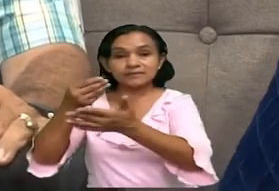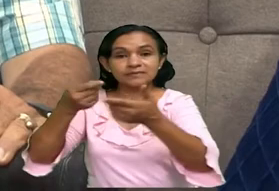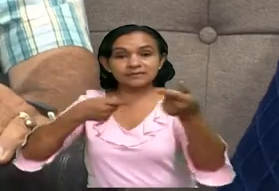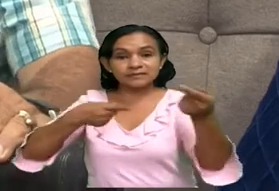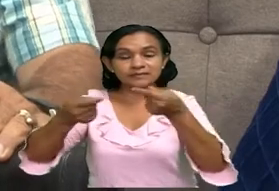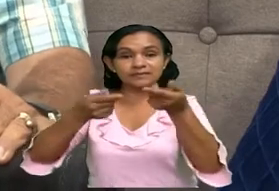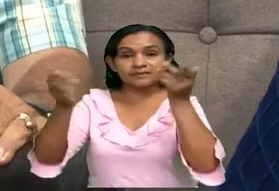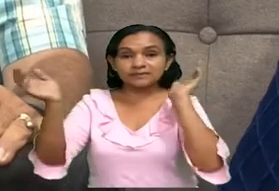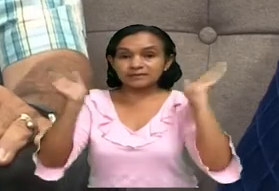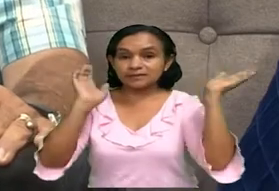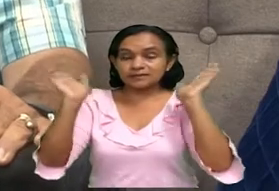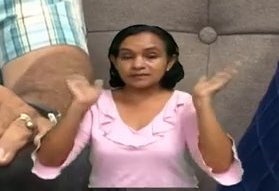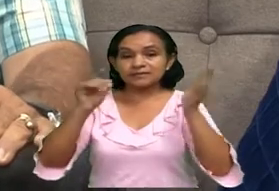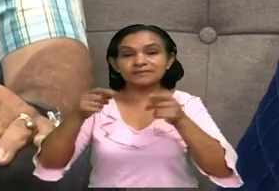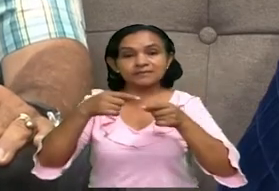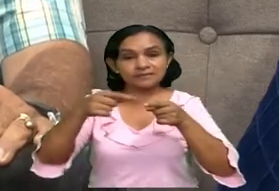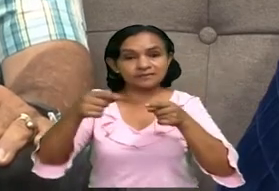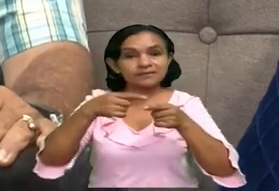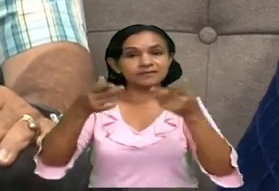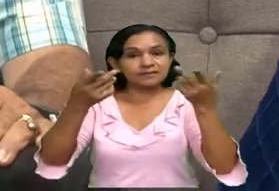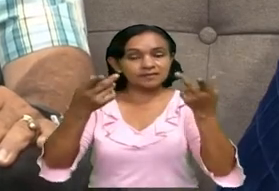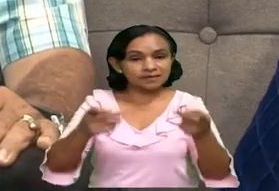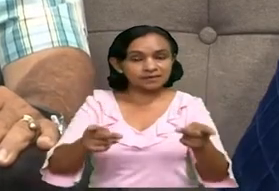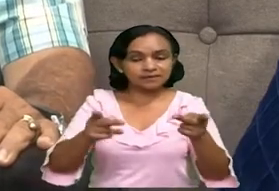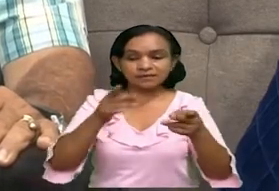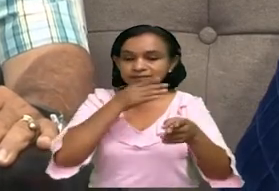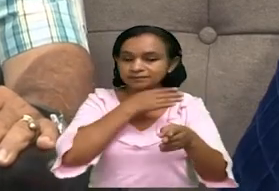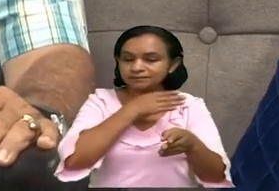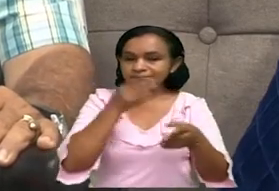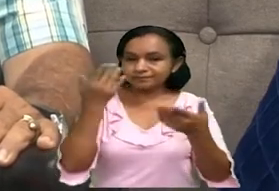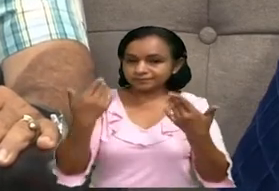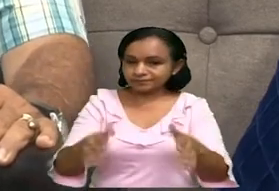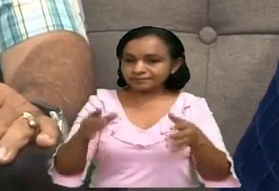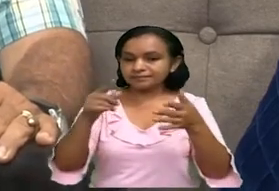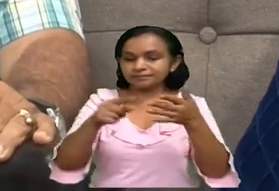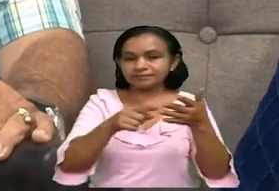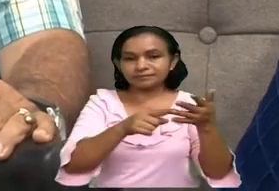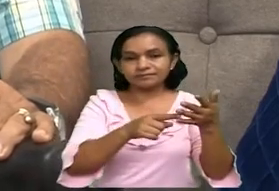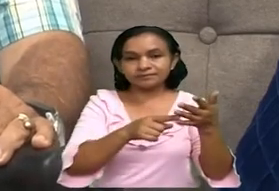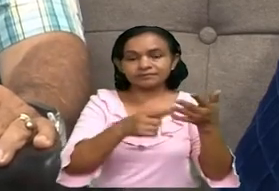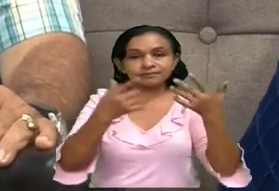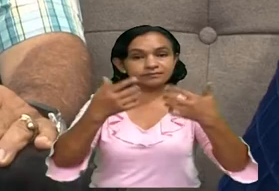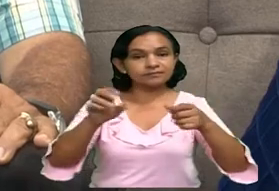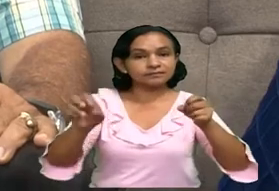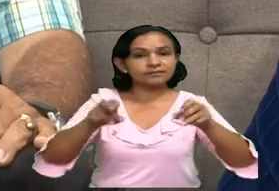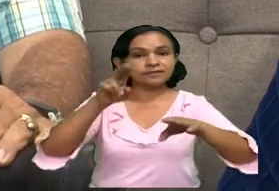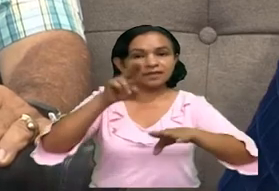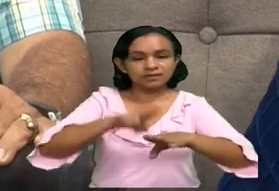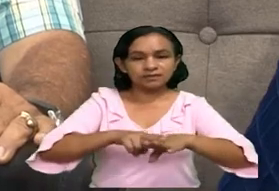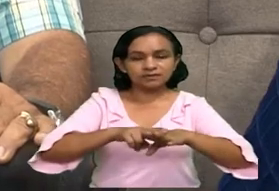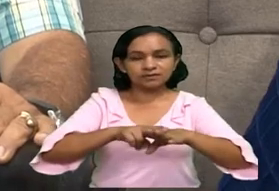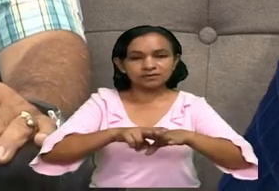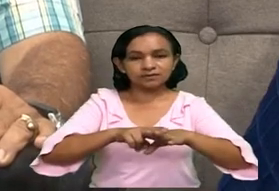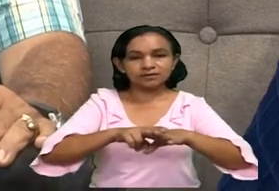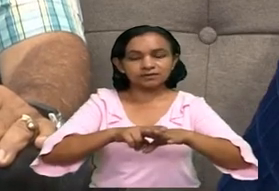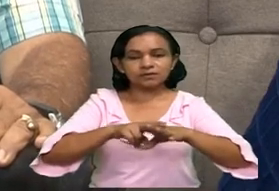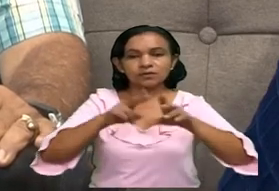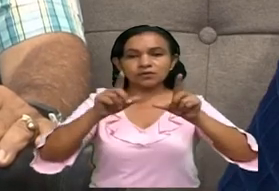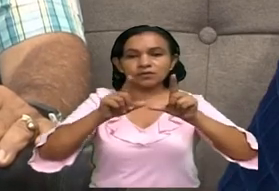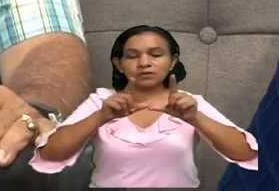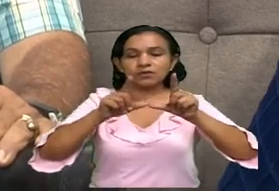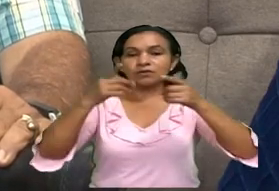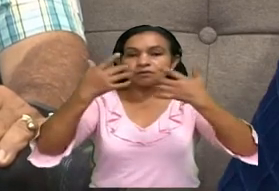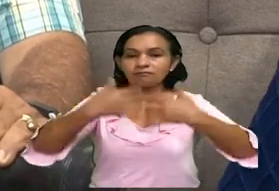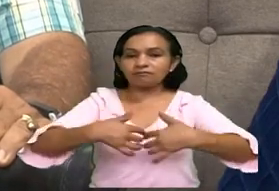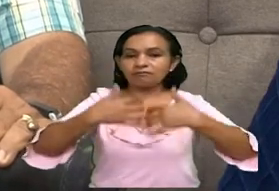al consumo local, municipal. Pero aparte de eso, también la industria nacional, las plantas